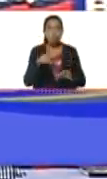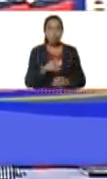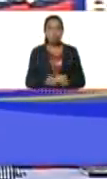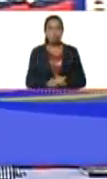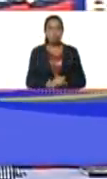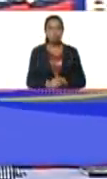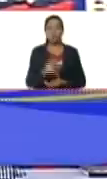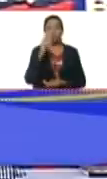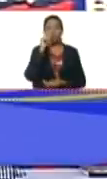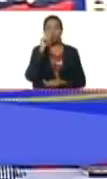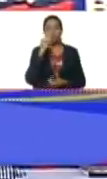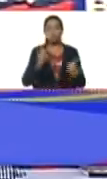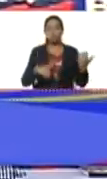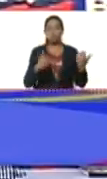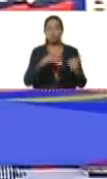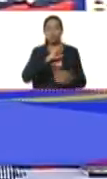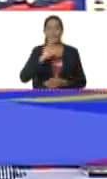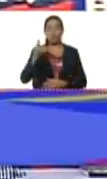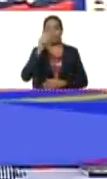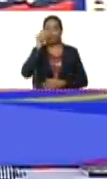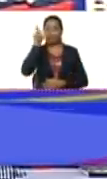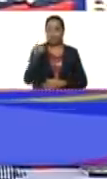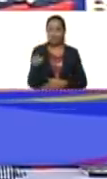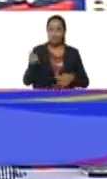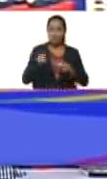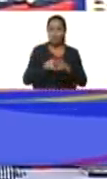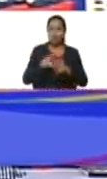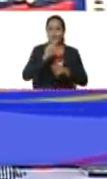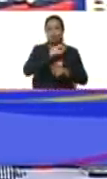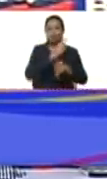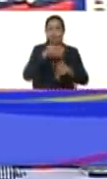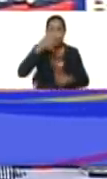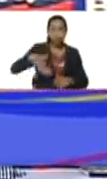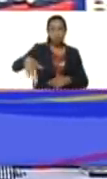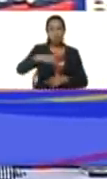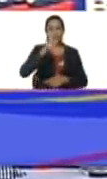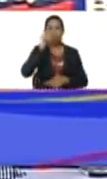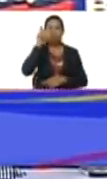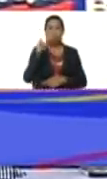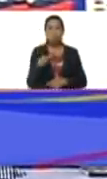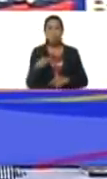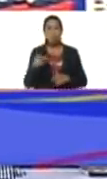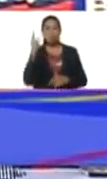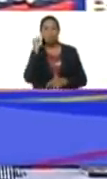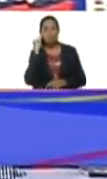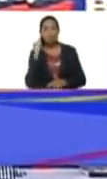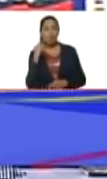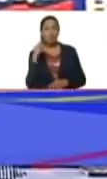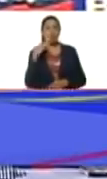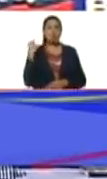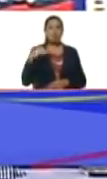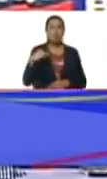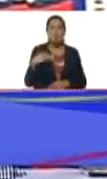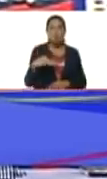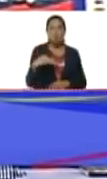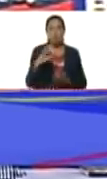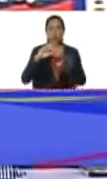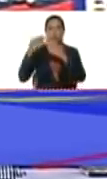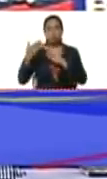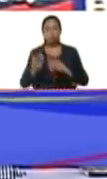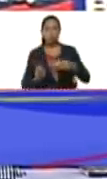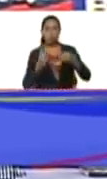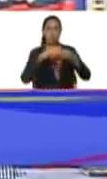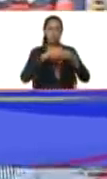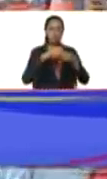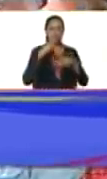Ali Primera, la patria es el hombre. El poder popular es el hombre, es la mujer, es el joven, es la comunidad,